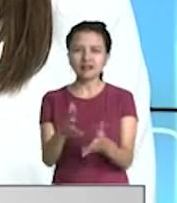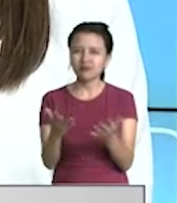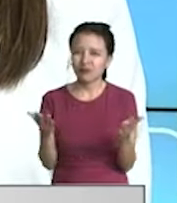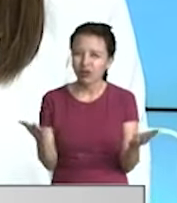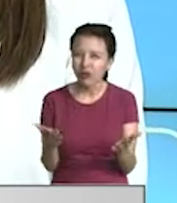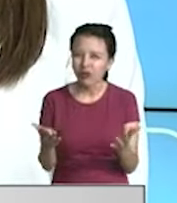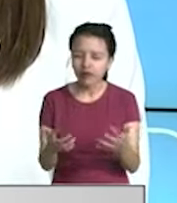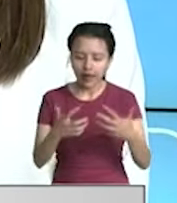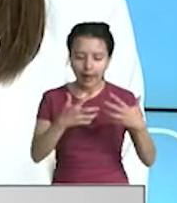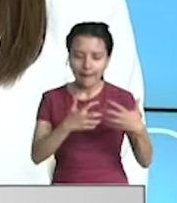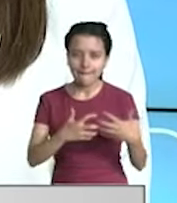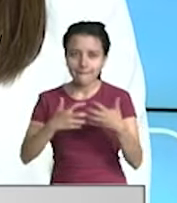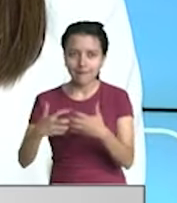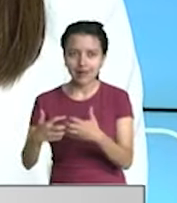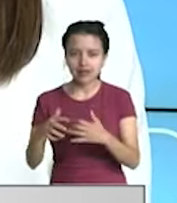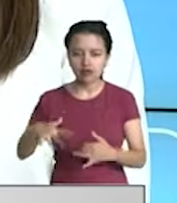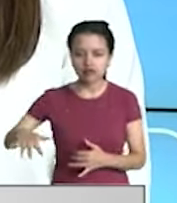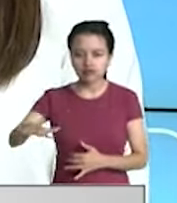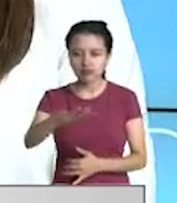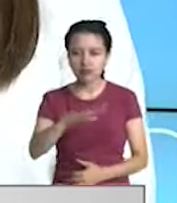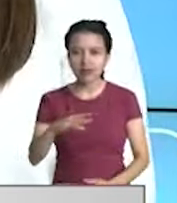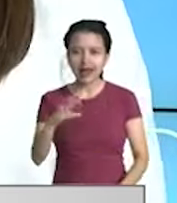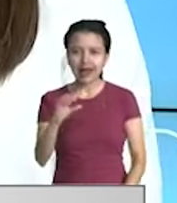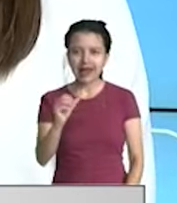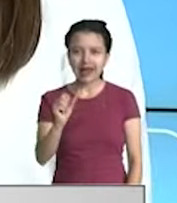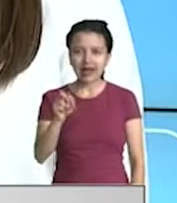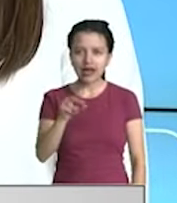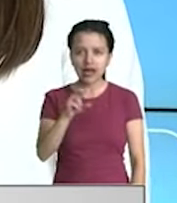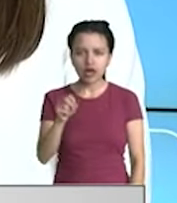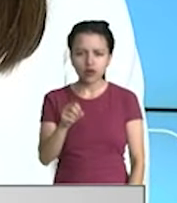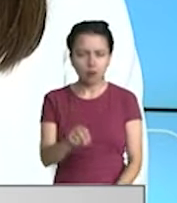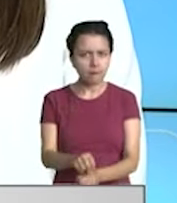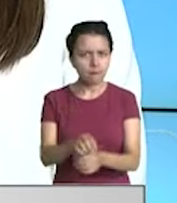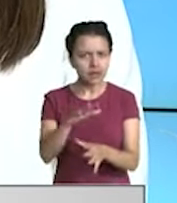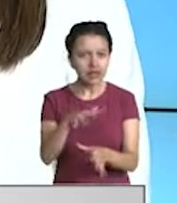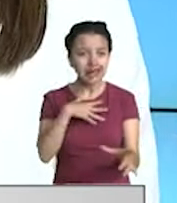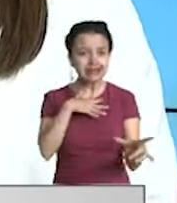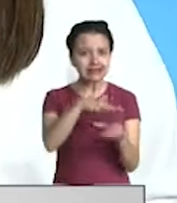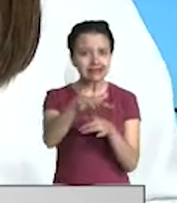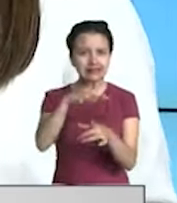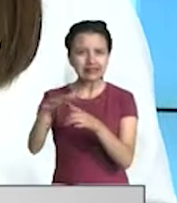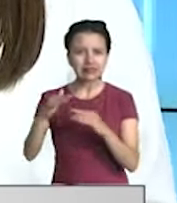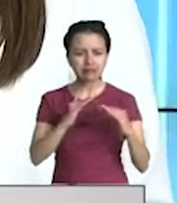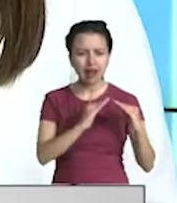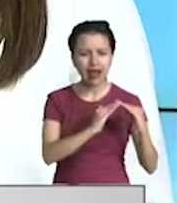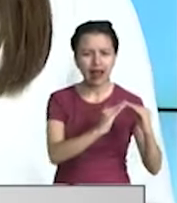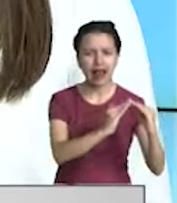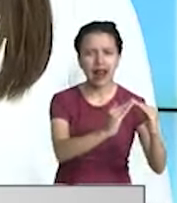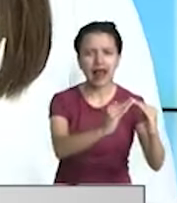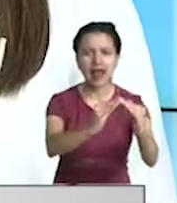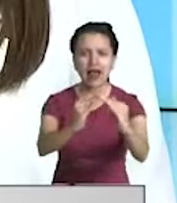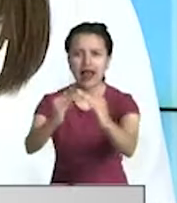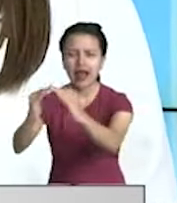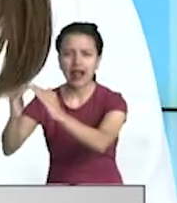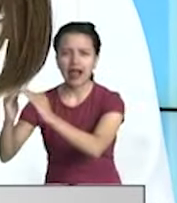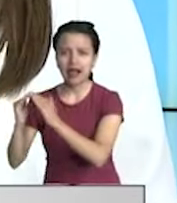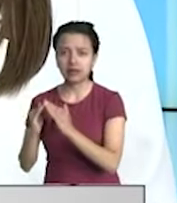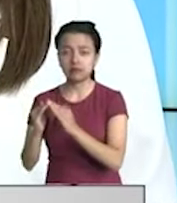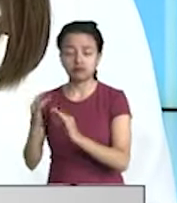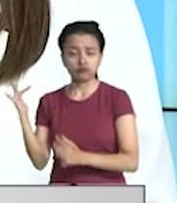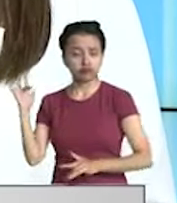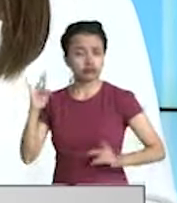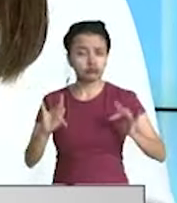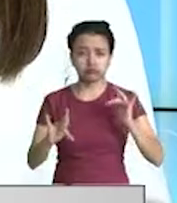de Industrias Canon afectó 14 viviendas vecinas. Brigadistas de la compañía atendieron la emergencia. Sin embargo, el jefe de seguridad